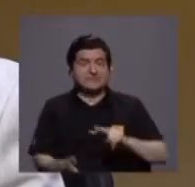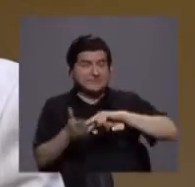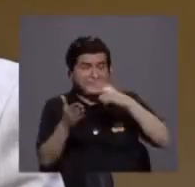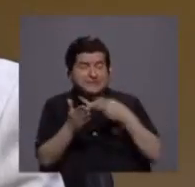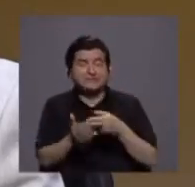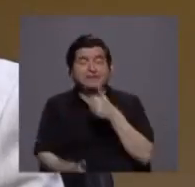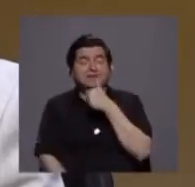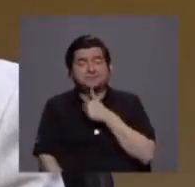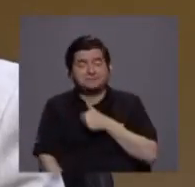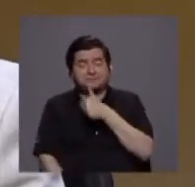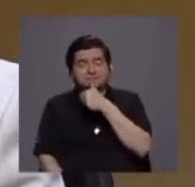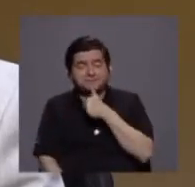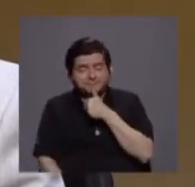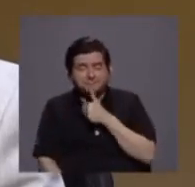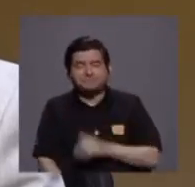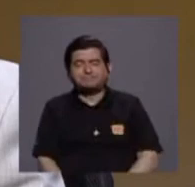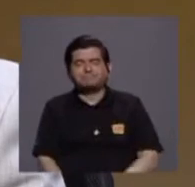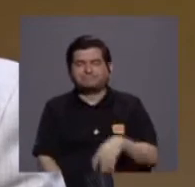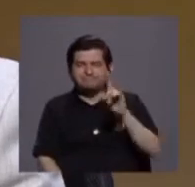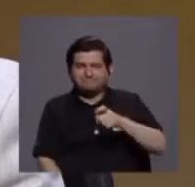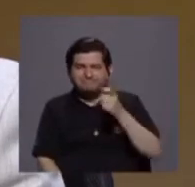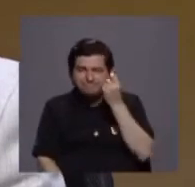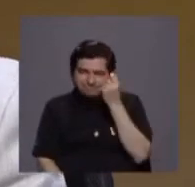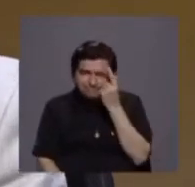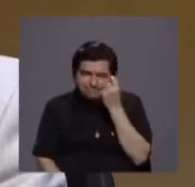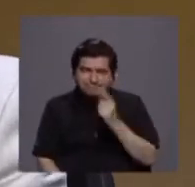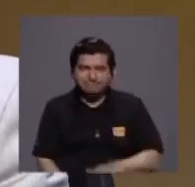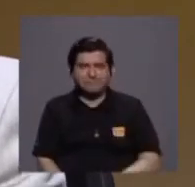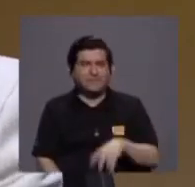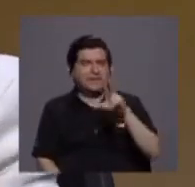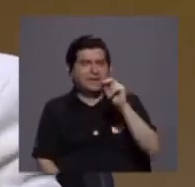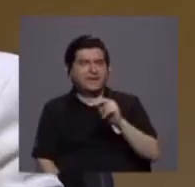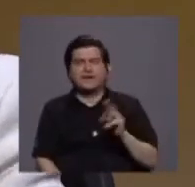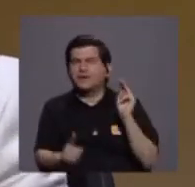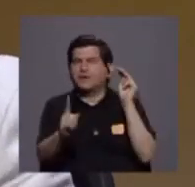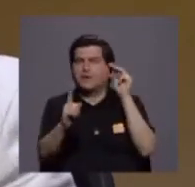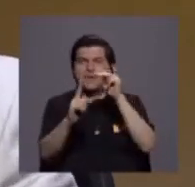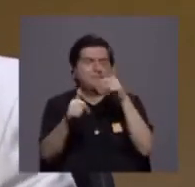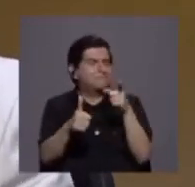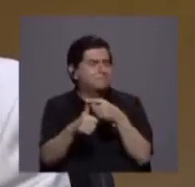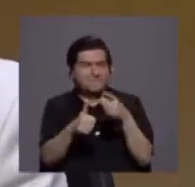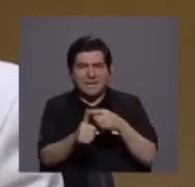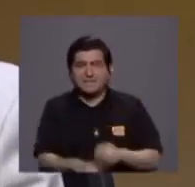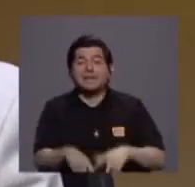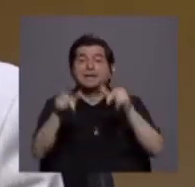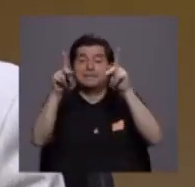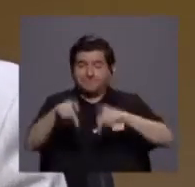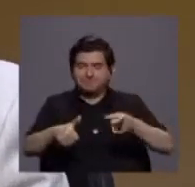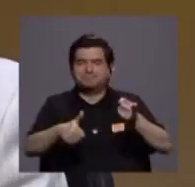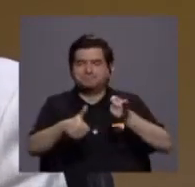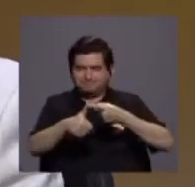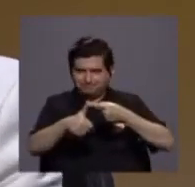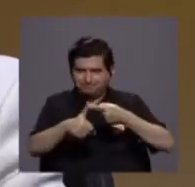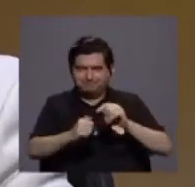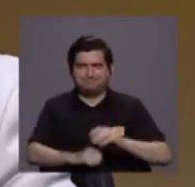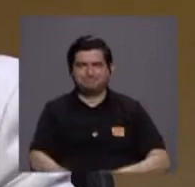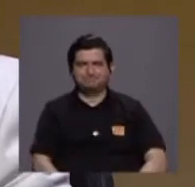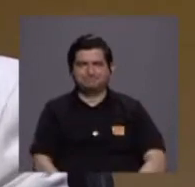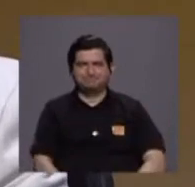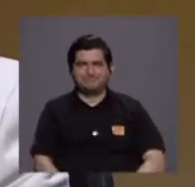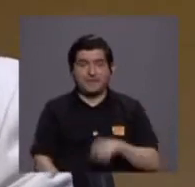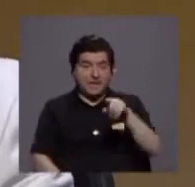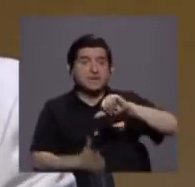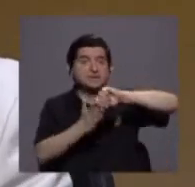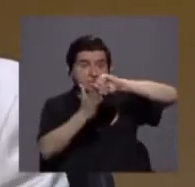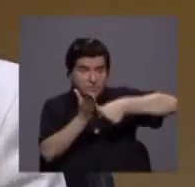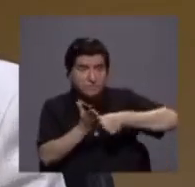muchísima paciencia, muchísimo entendimiento y no poner las metas de primero, sino a las personas. Y esto lo